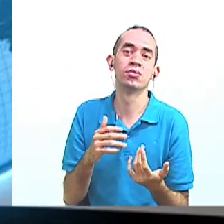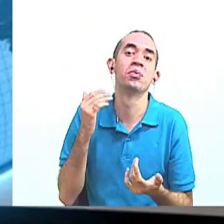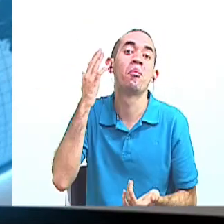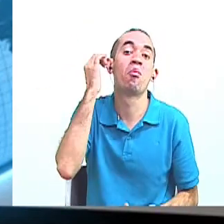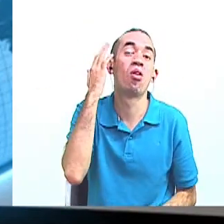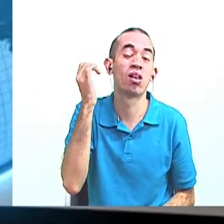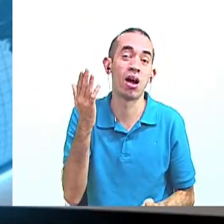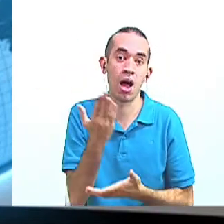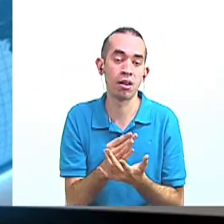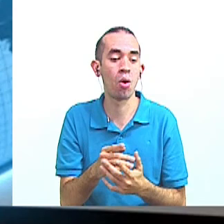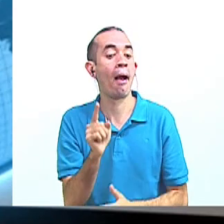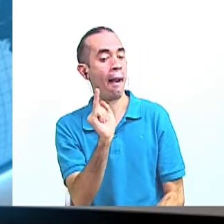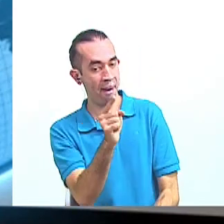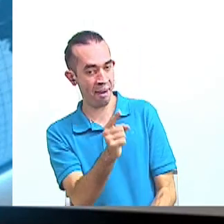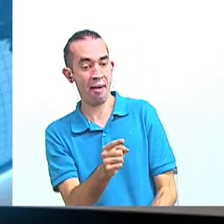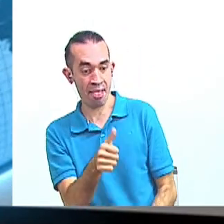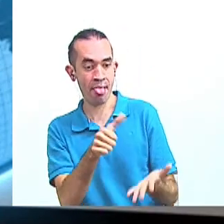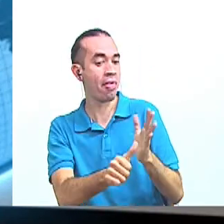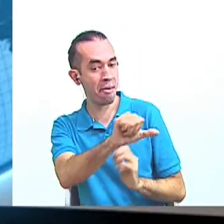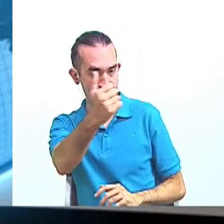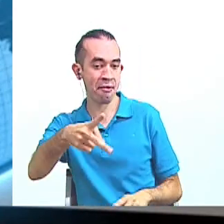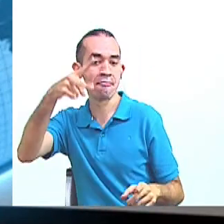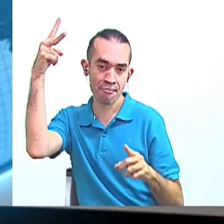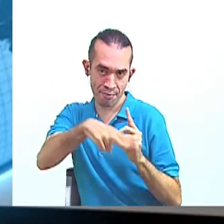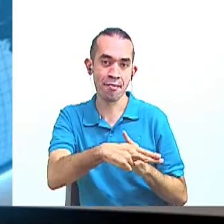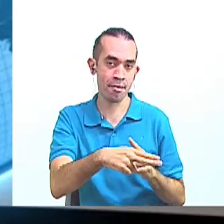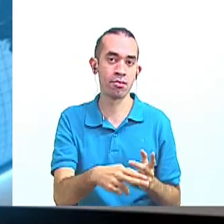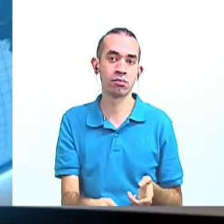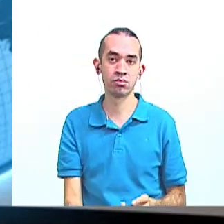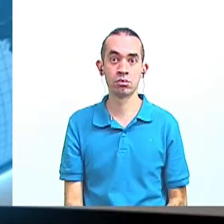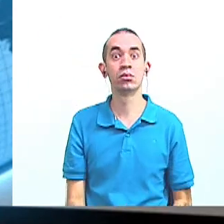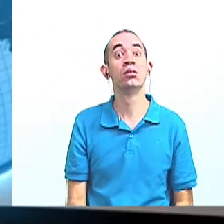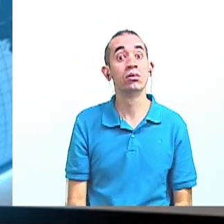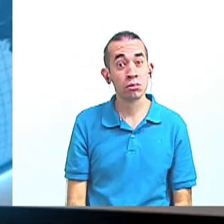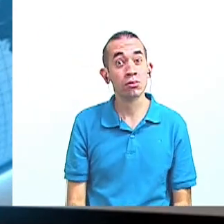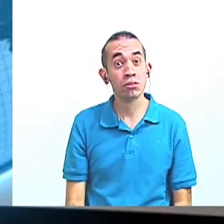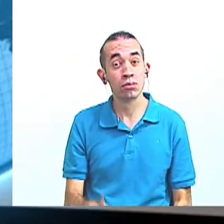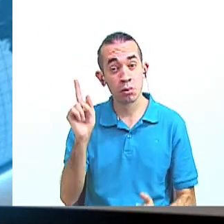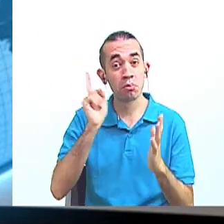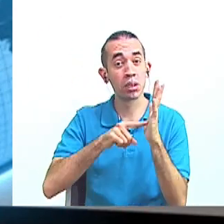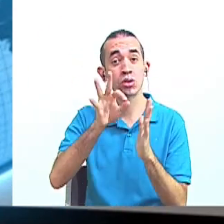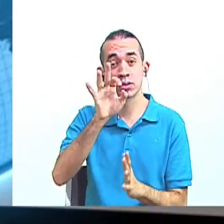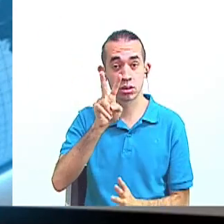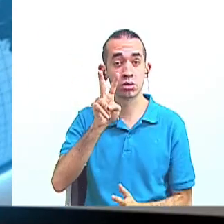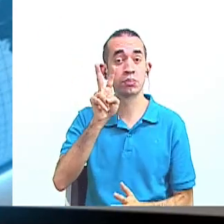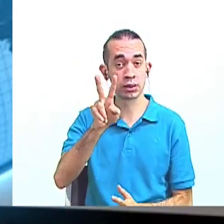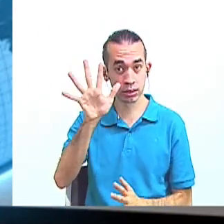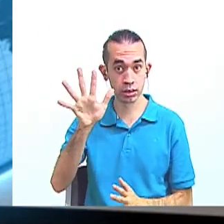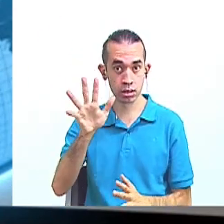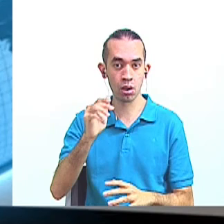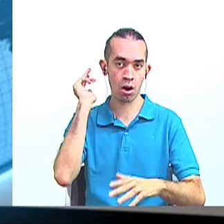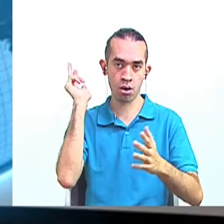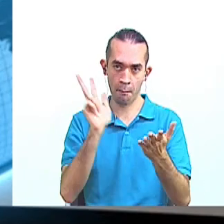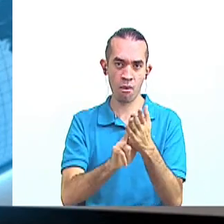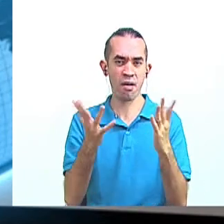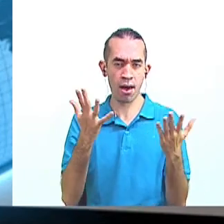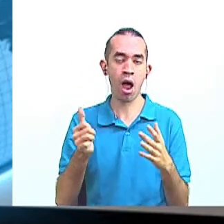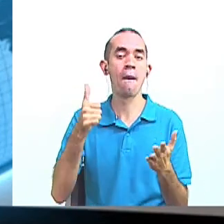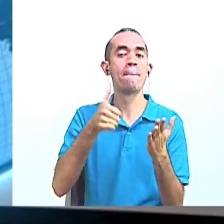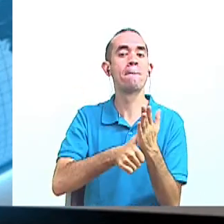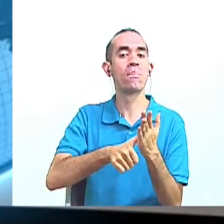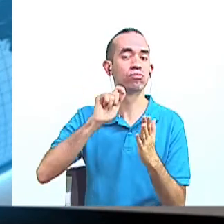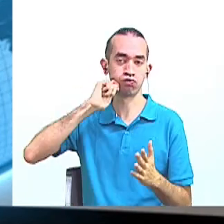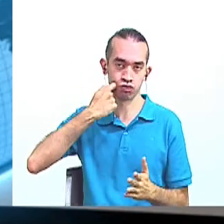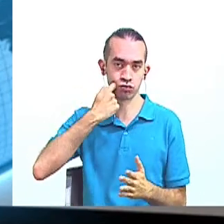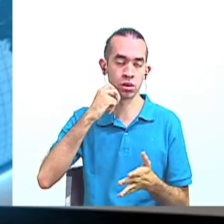podría sufrir la pérdida de su trabajo. El voto secreto en 1925 supone un alcance importante